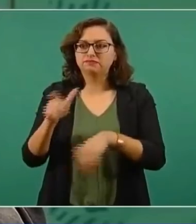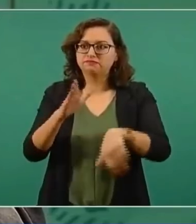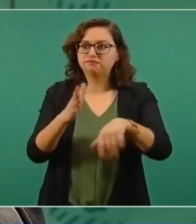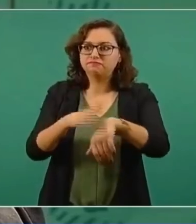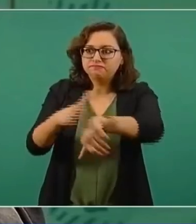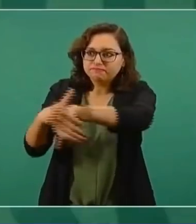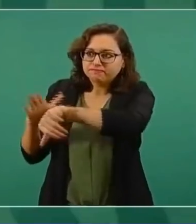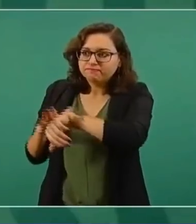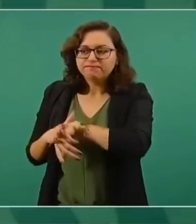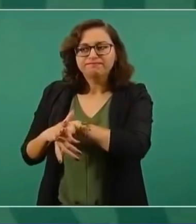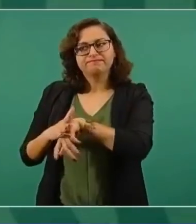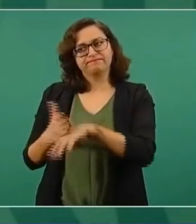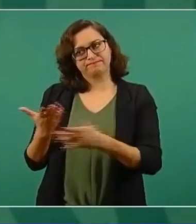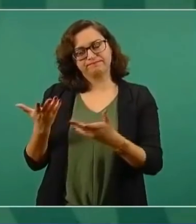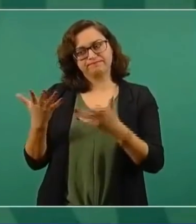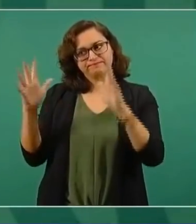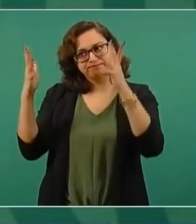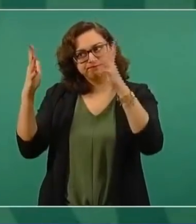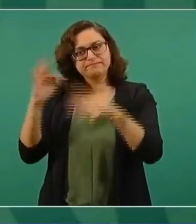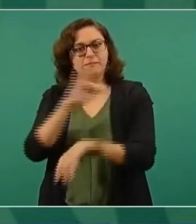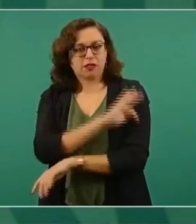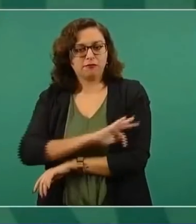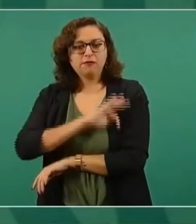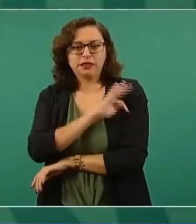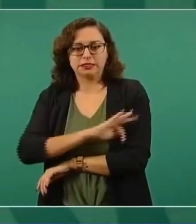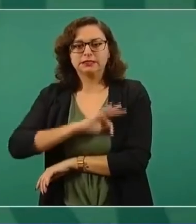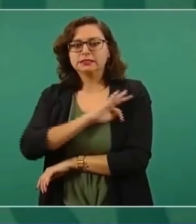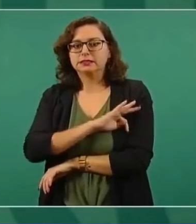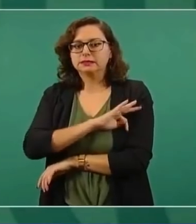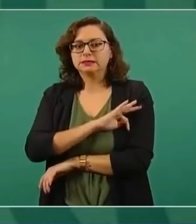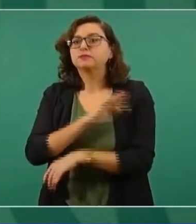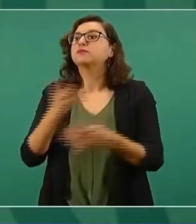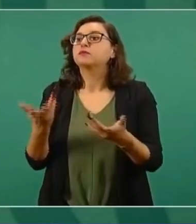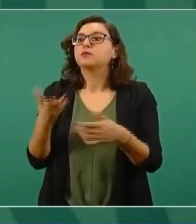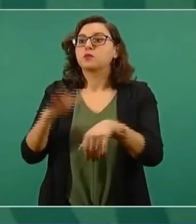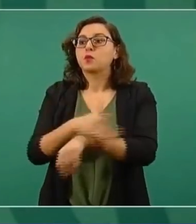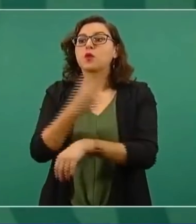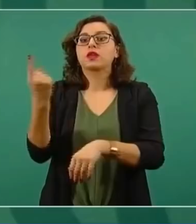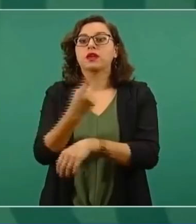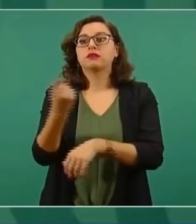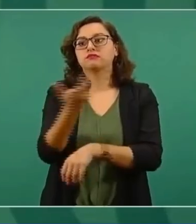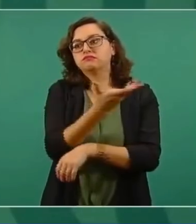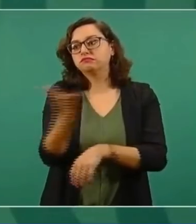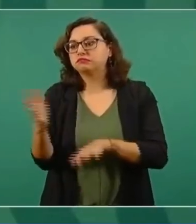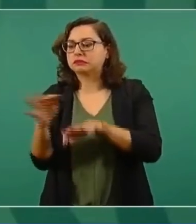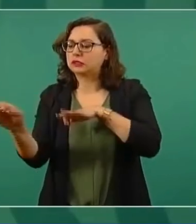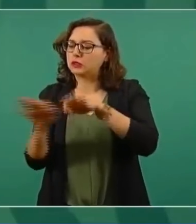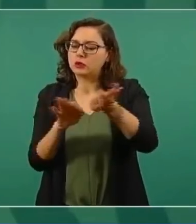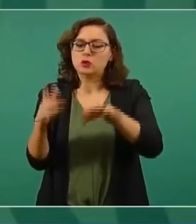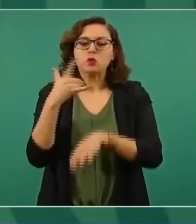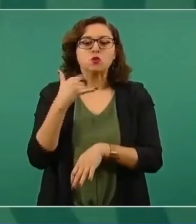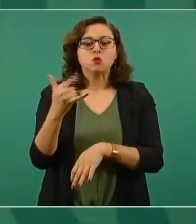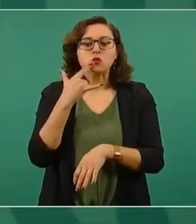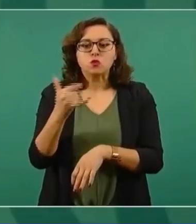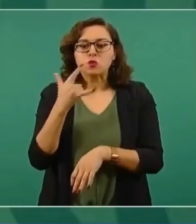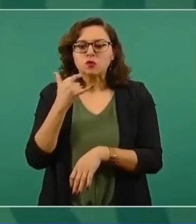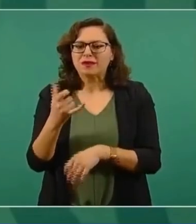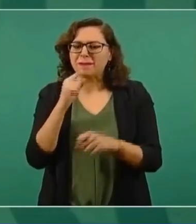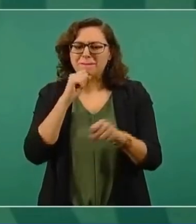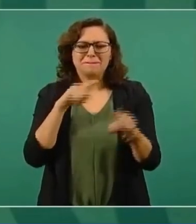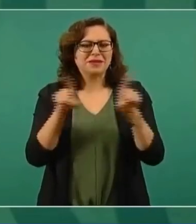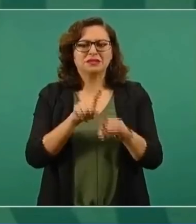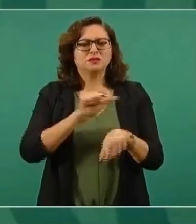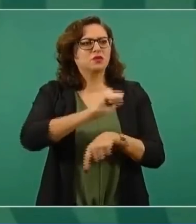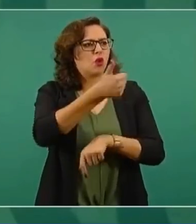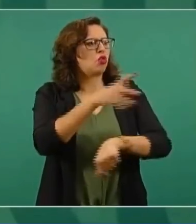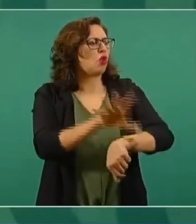Pemex, porque gracias a ellos, como gracias a todos los trabajadores de México, a los electricistas, a los